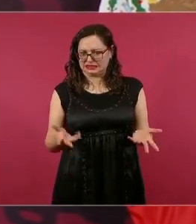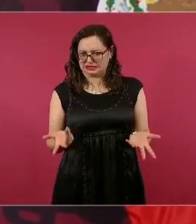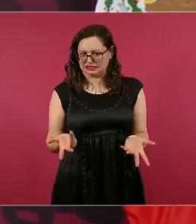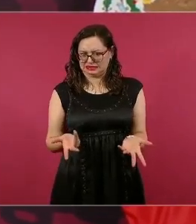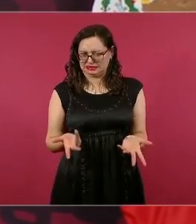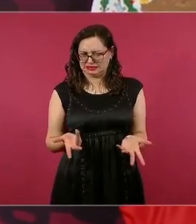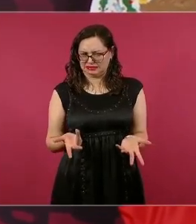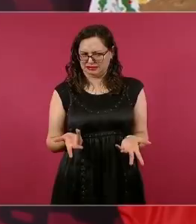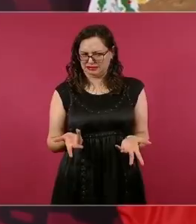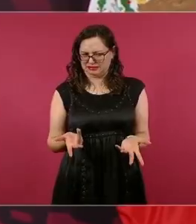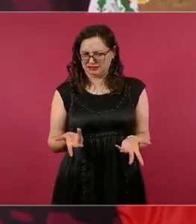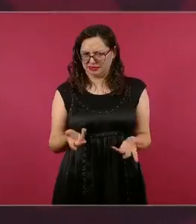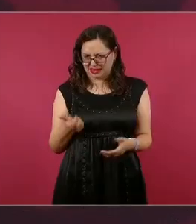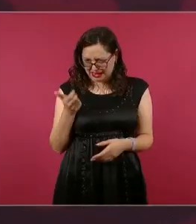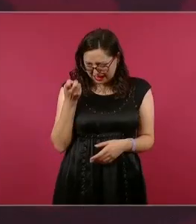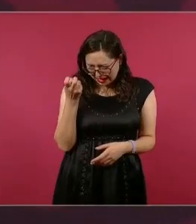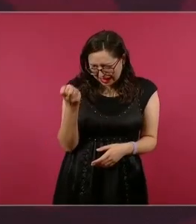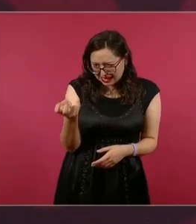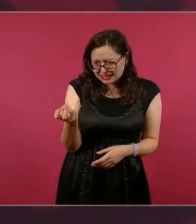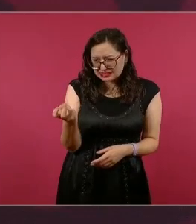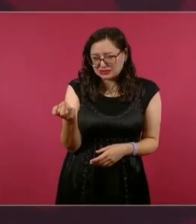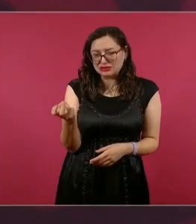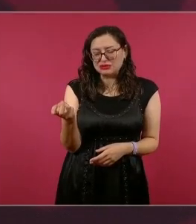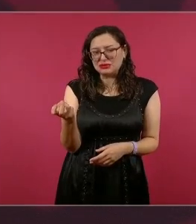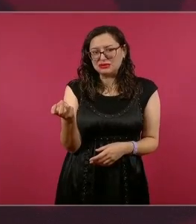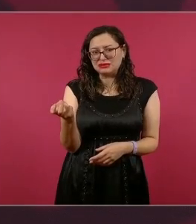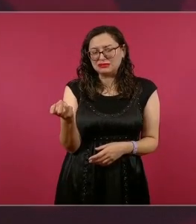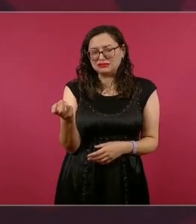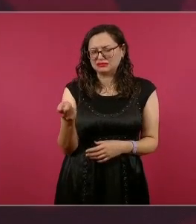sus aportaciones